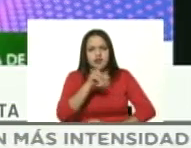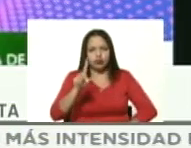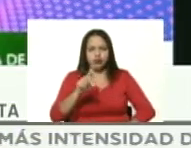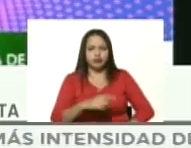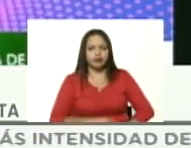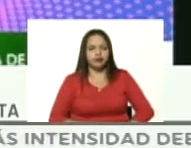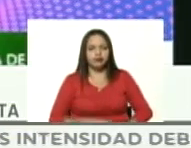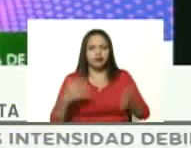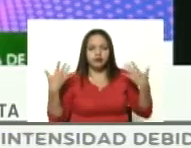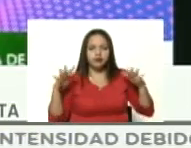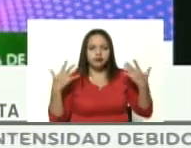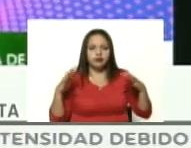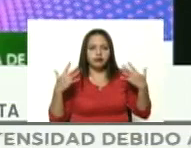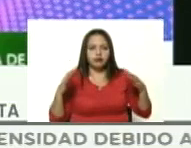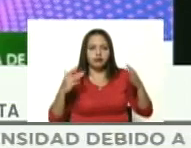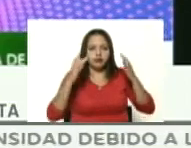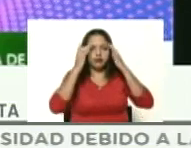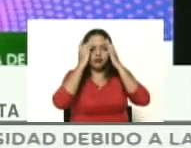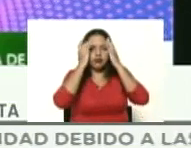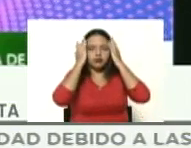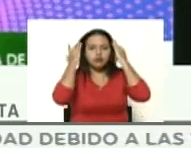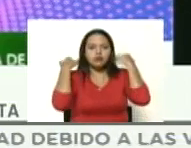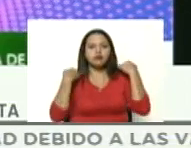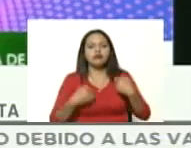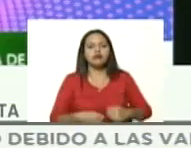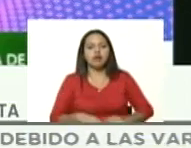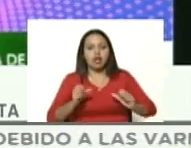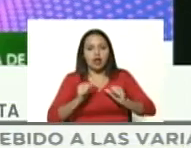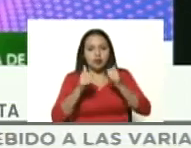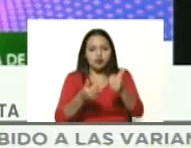2021. Retomar la iniciativa.